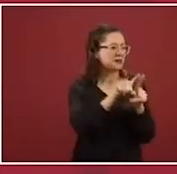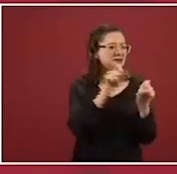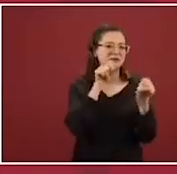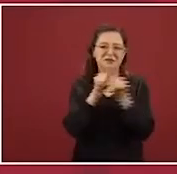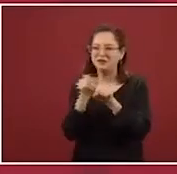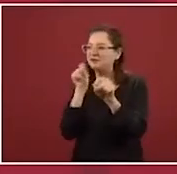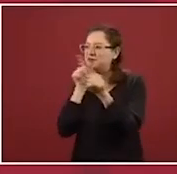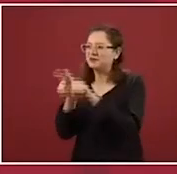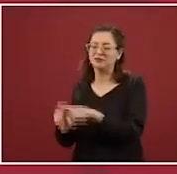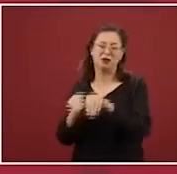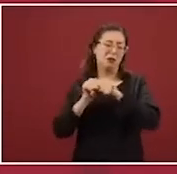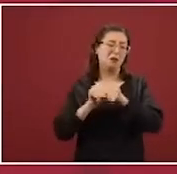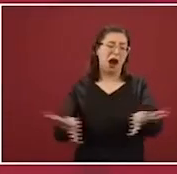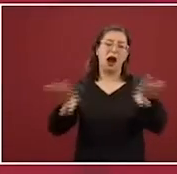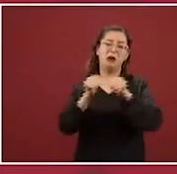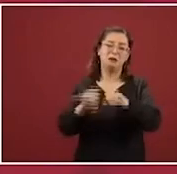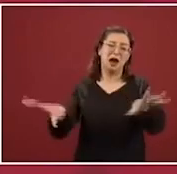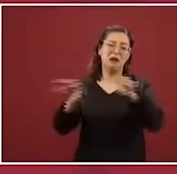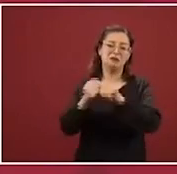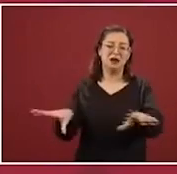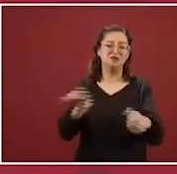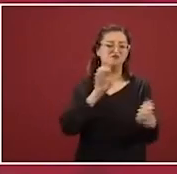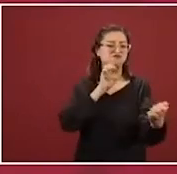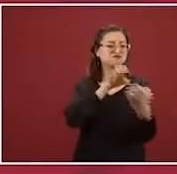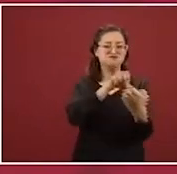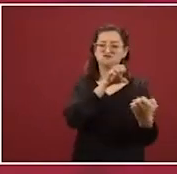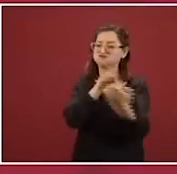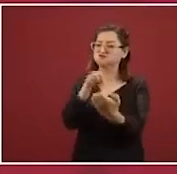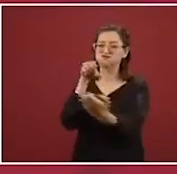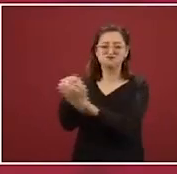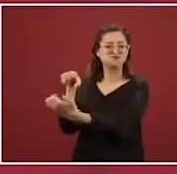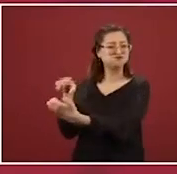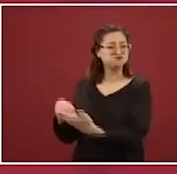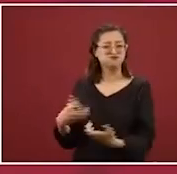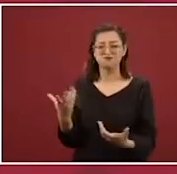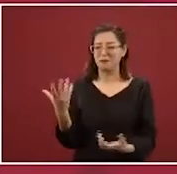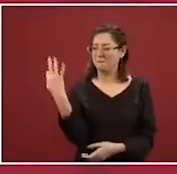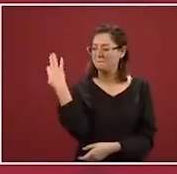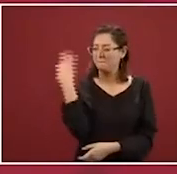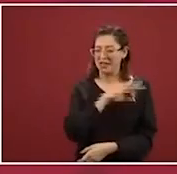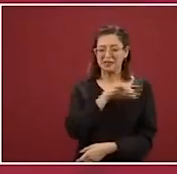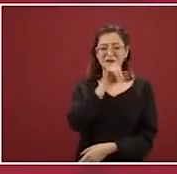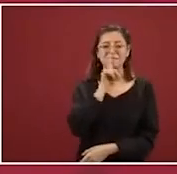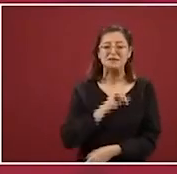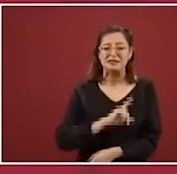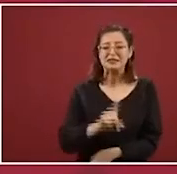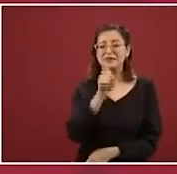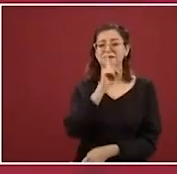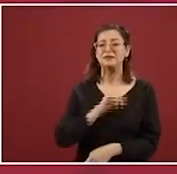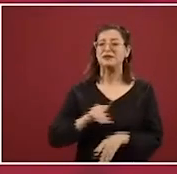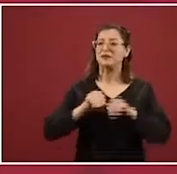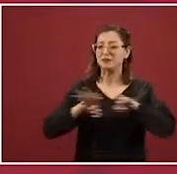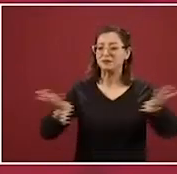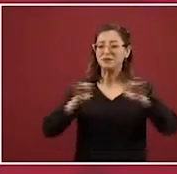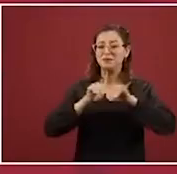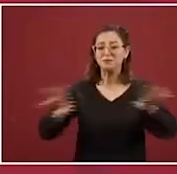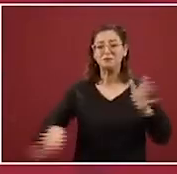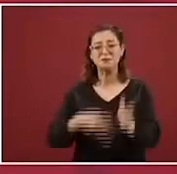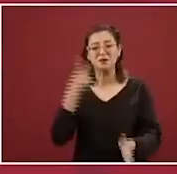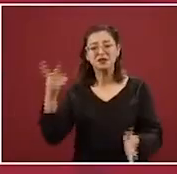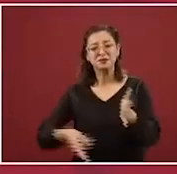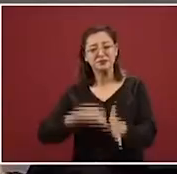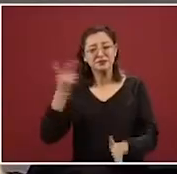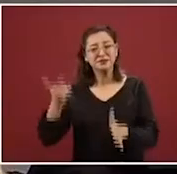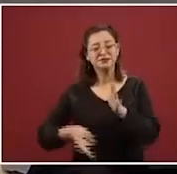a pa aturden y engañan? No hay forma de detener ese, es una plaga constante, medra